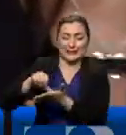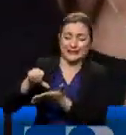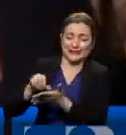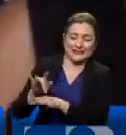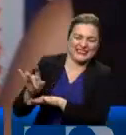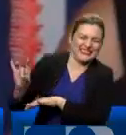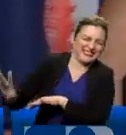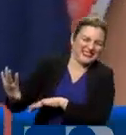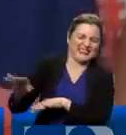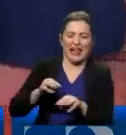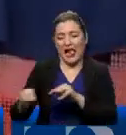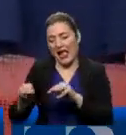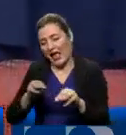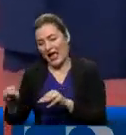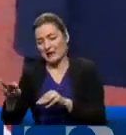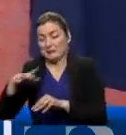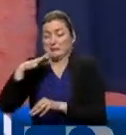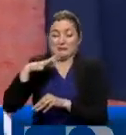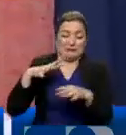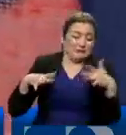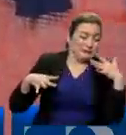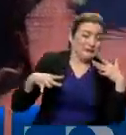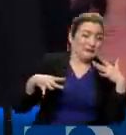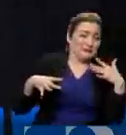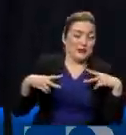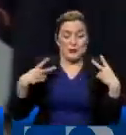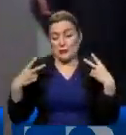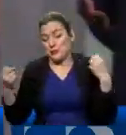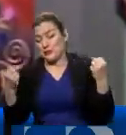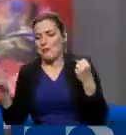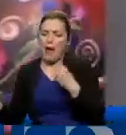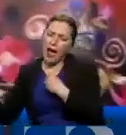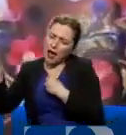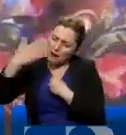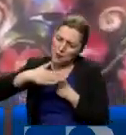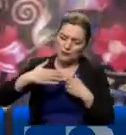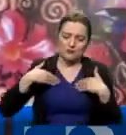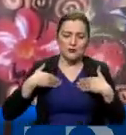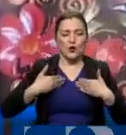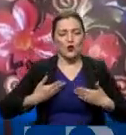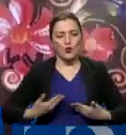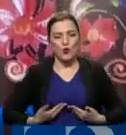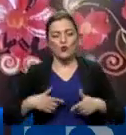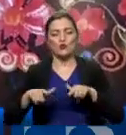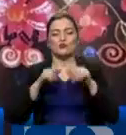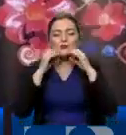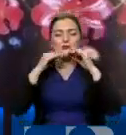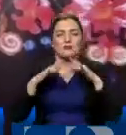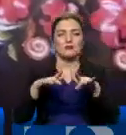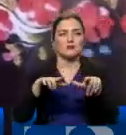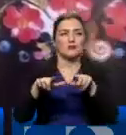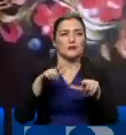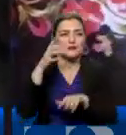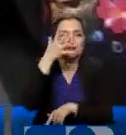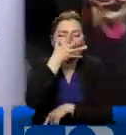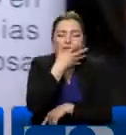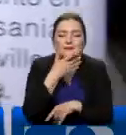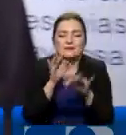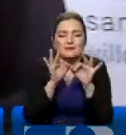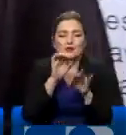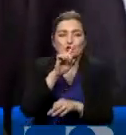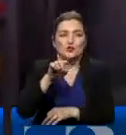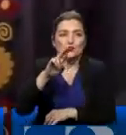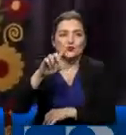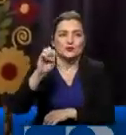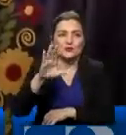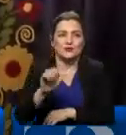los centros comerciales, el smog, la vida agitada, y que vayamos a descansar en un lugar mágico, paradisíaco, como es Zuleta,